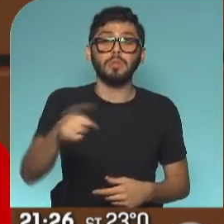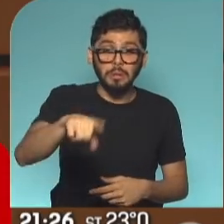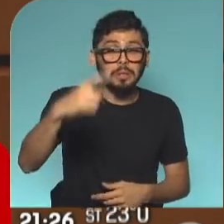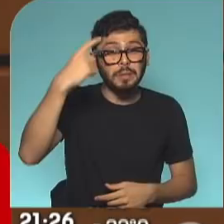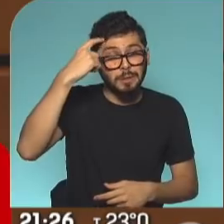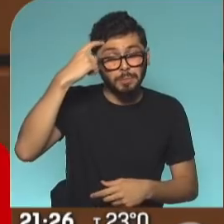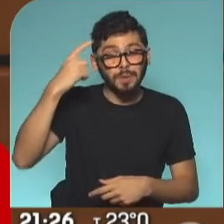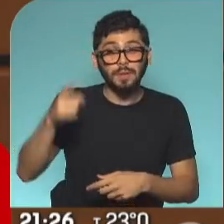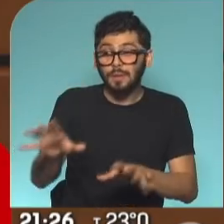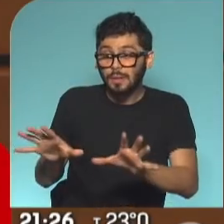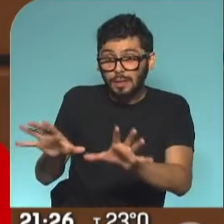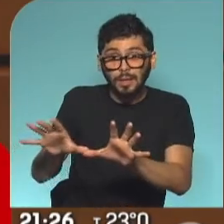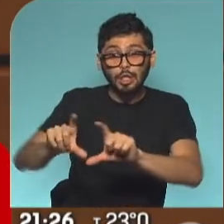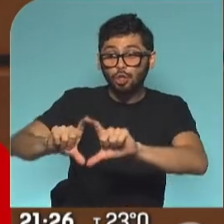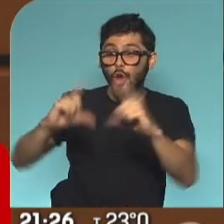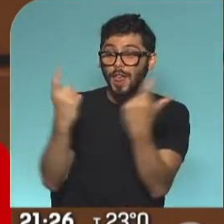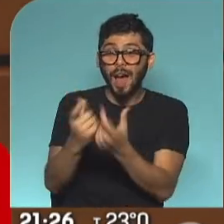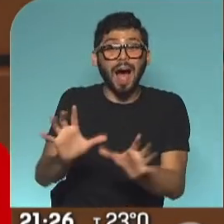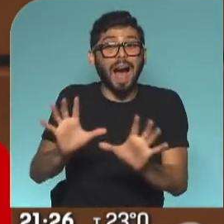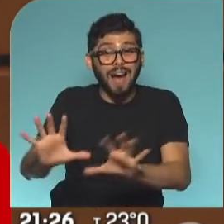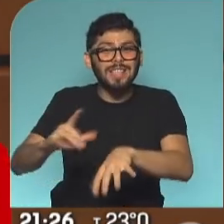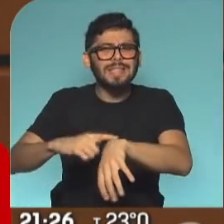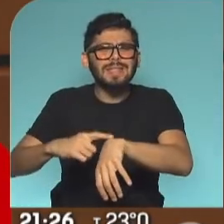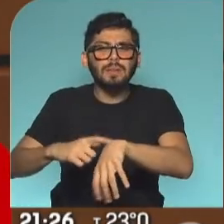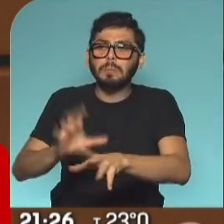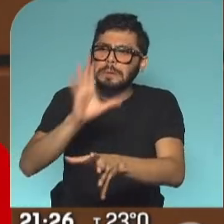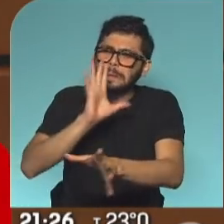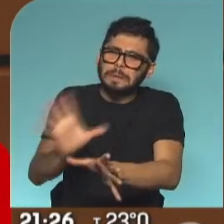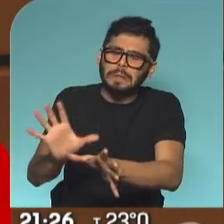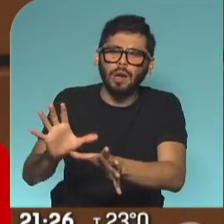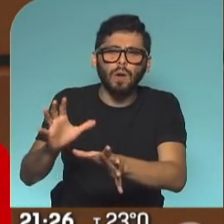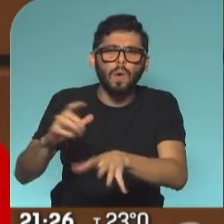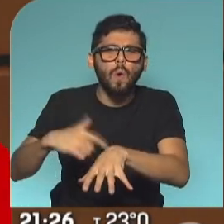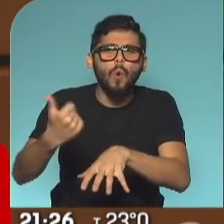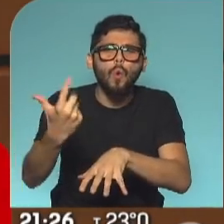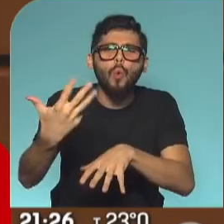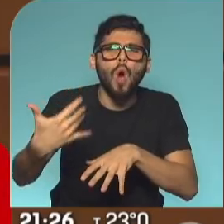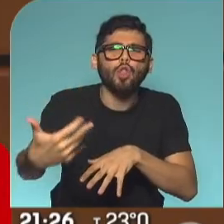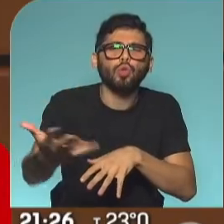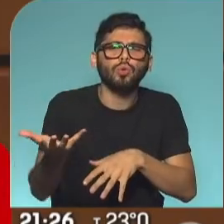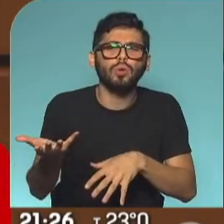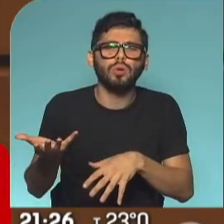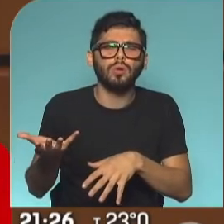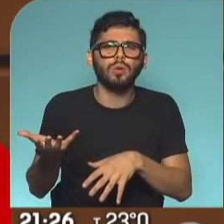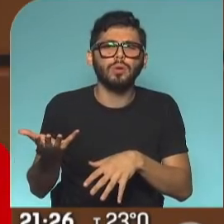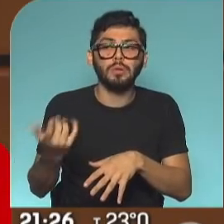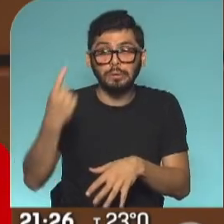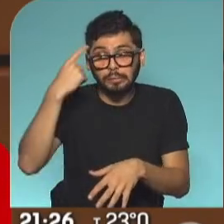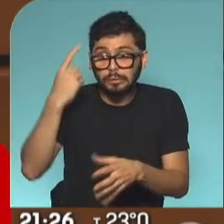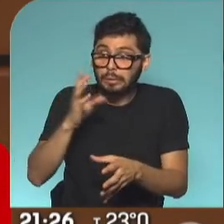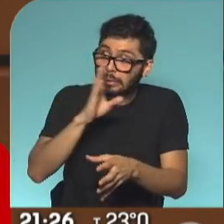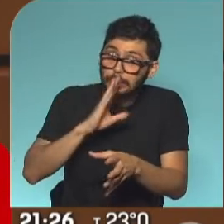más esta sociedad va a poder soportar eso. Porque tengo la certeza que no da para mucho